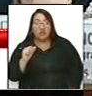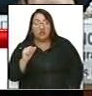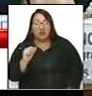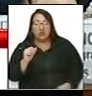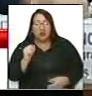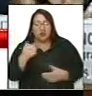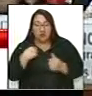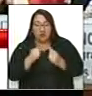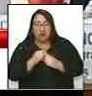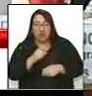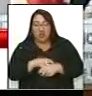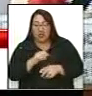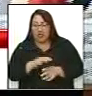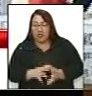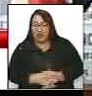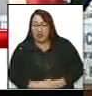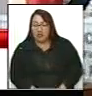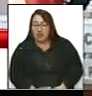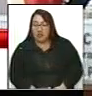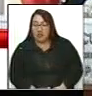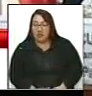nos va a acompañar por esta tarde.